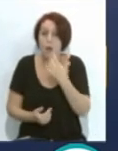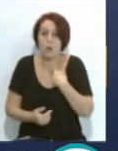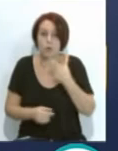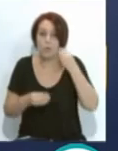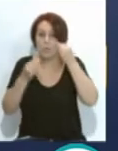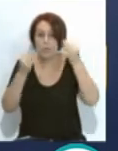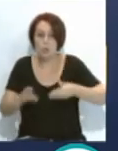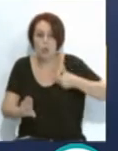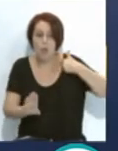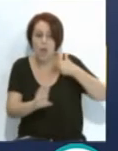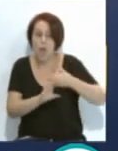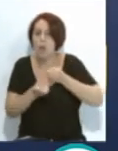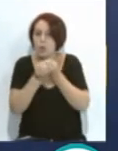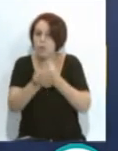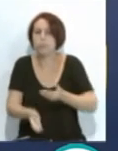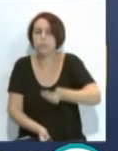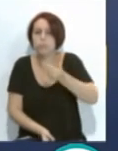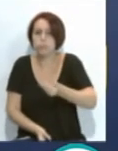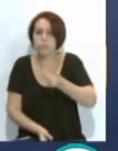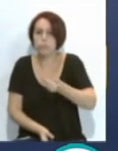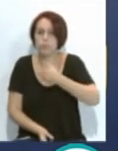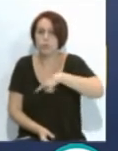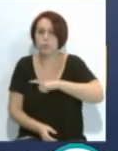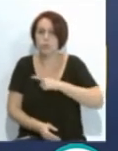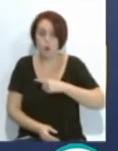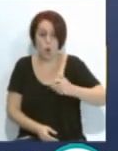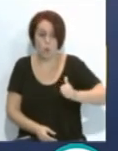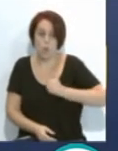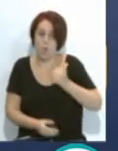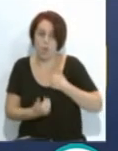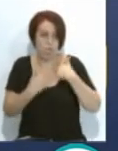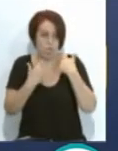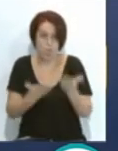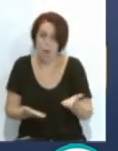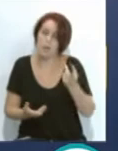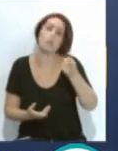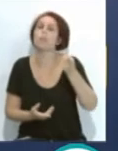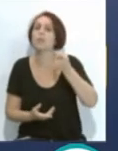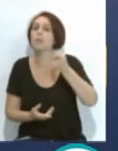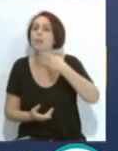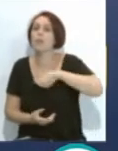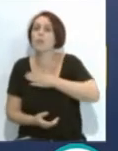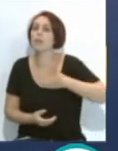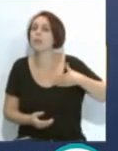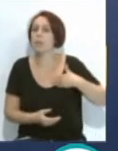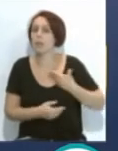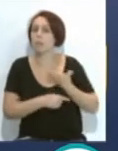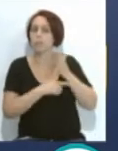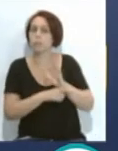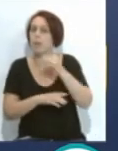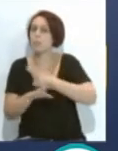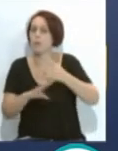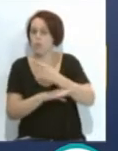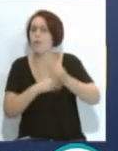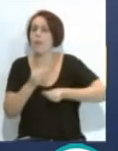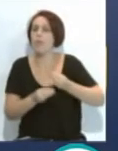historia que estamos contando. Tenemos que darle la oportunidad, ellos quieren la oportunidad de que demuestren su nivel, que lo van a hacer en primera división, y a